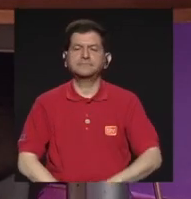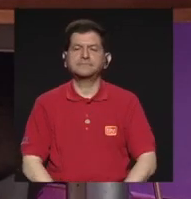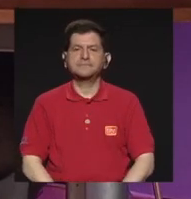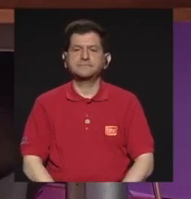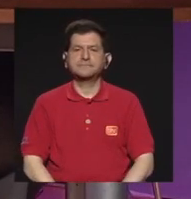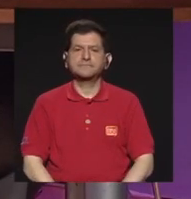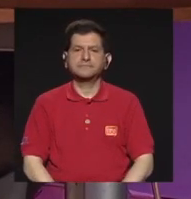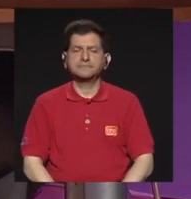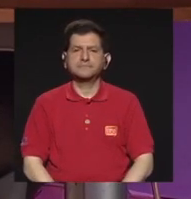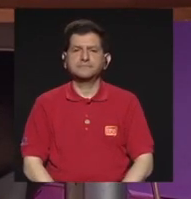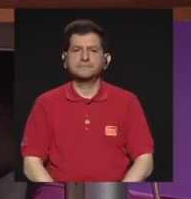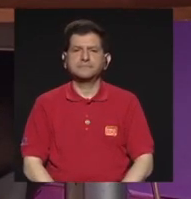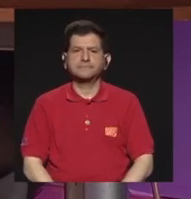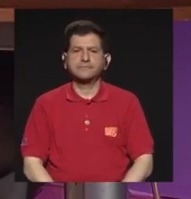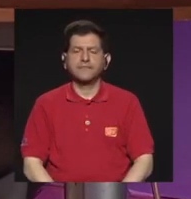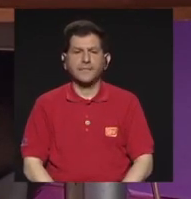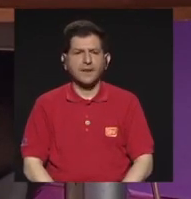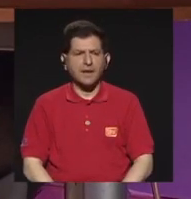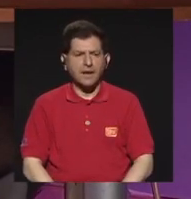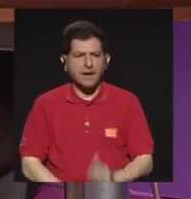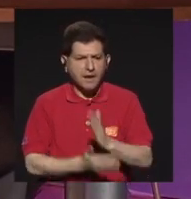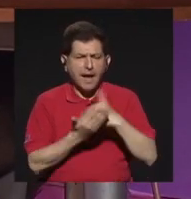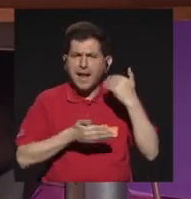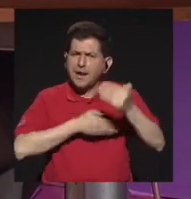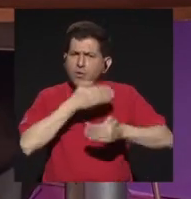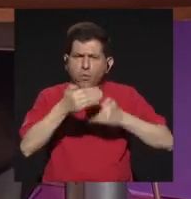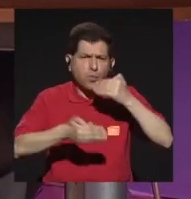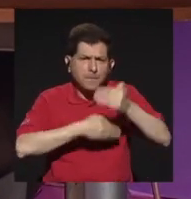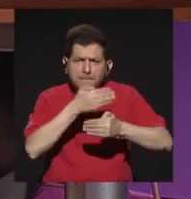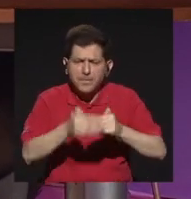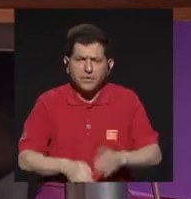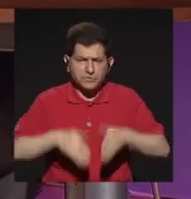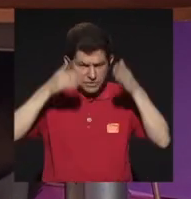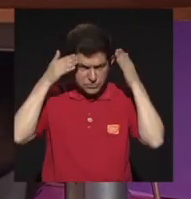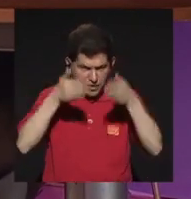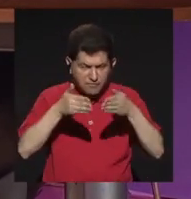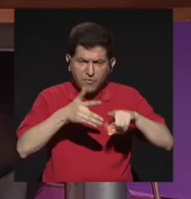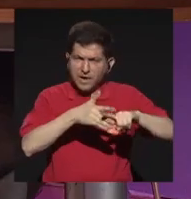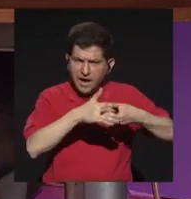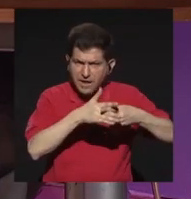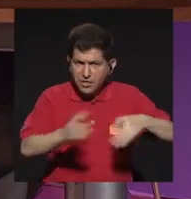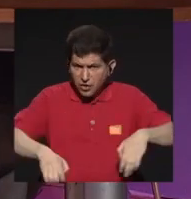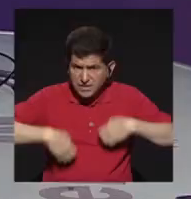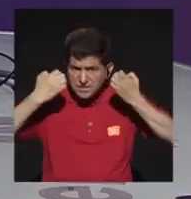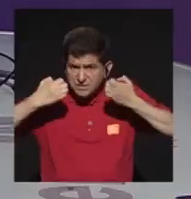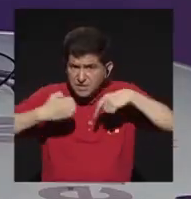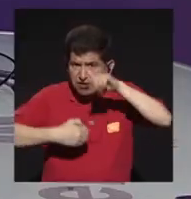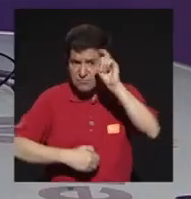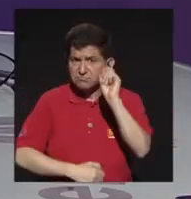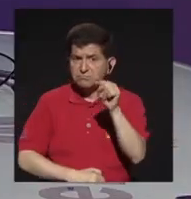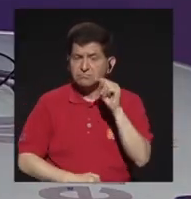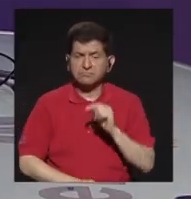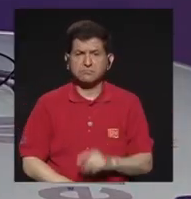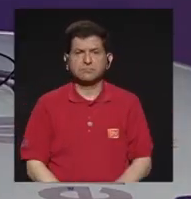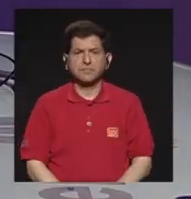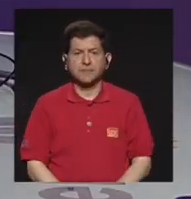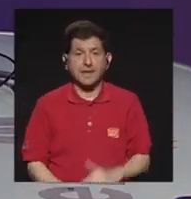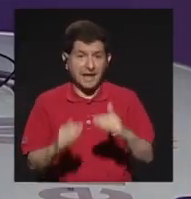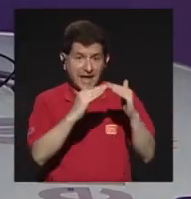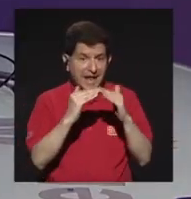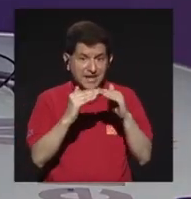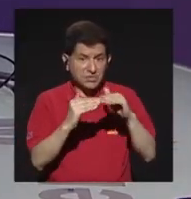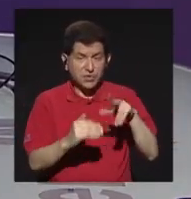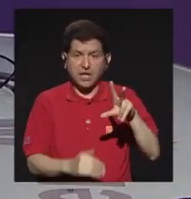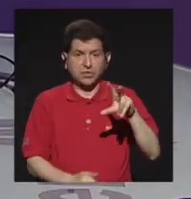existe algún proceso dirigido a esas reparaciones a la ciudad